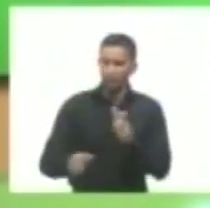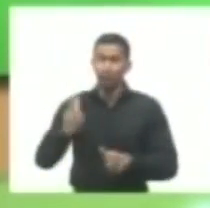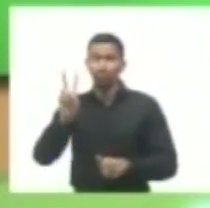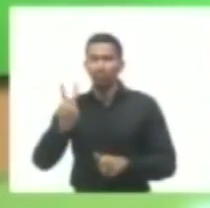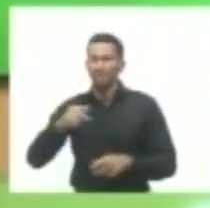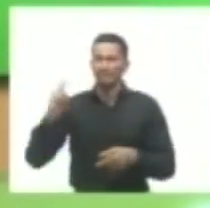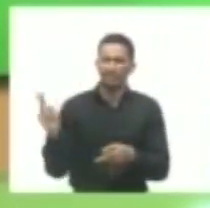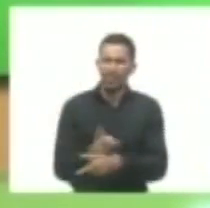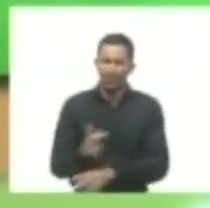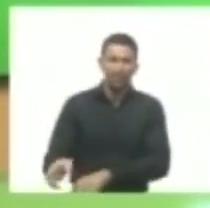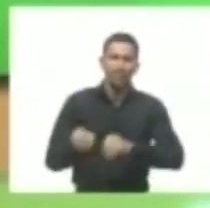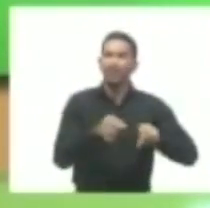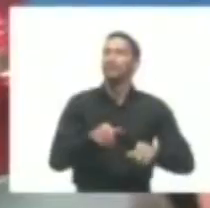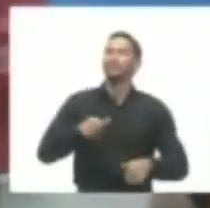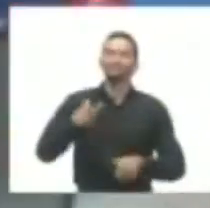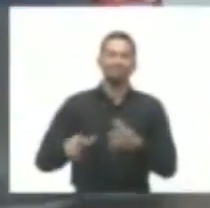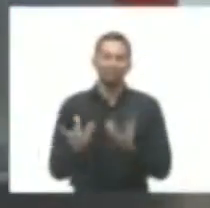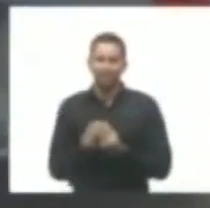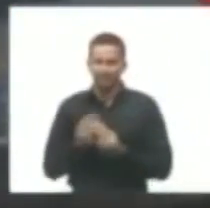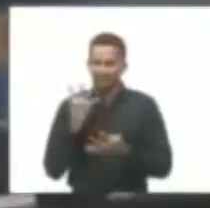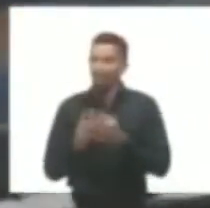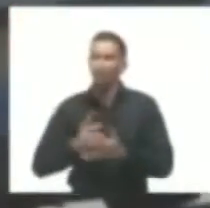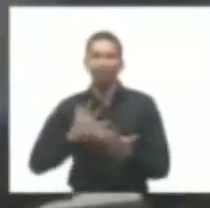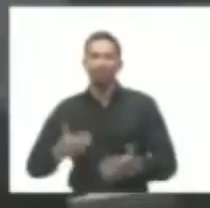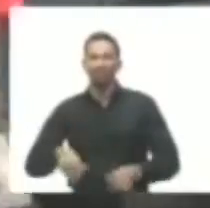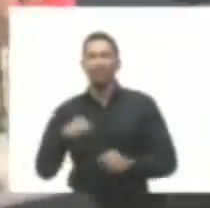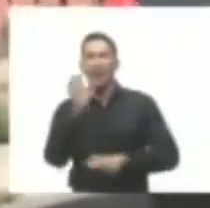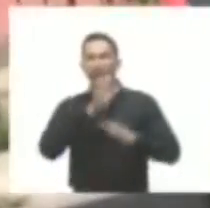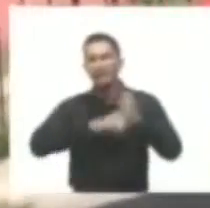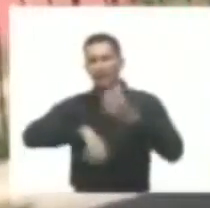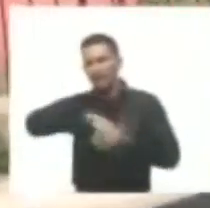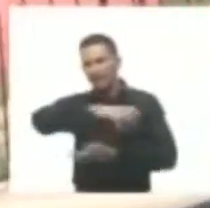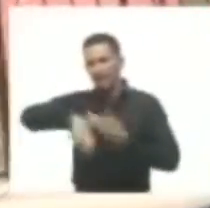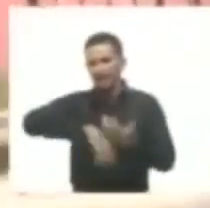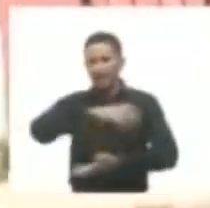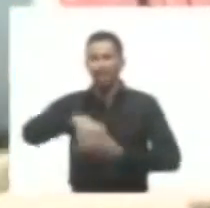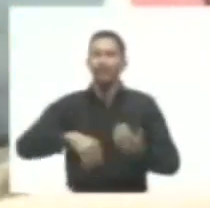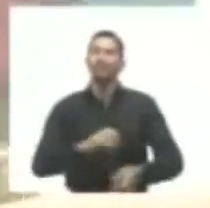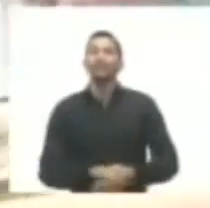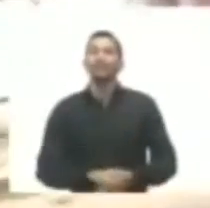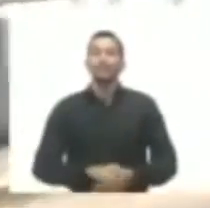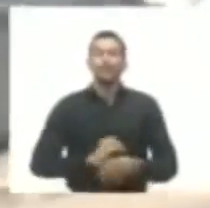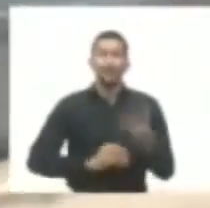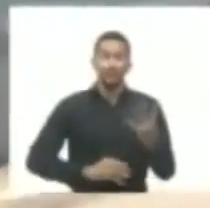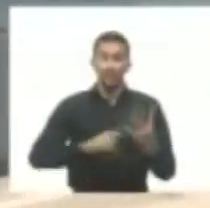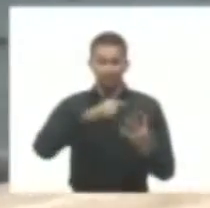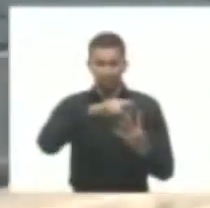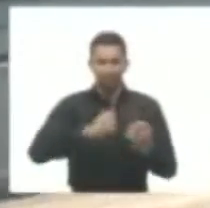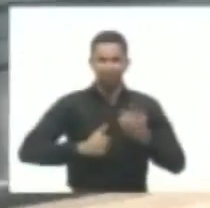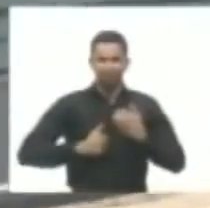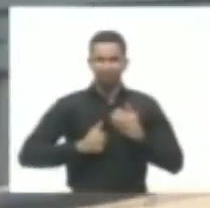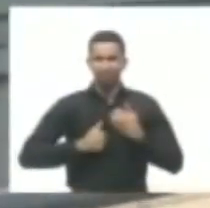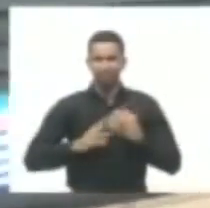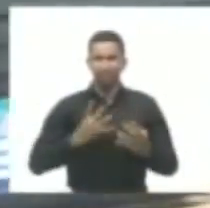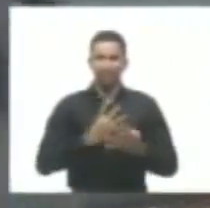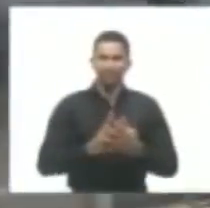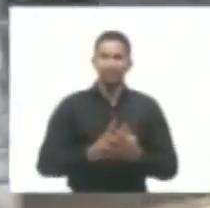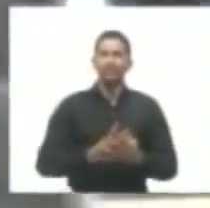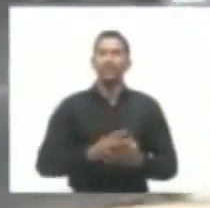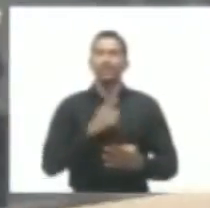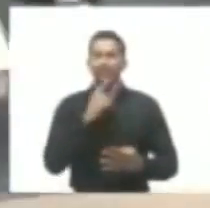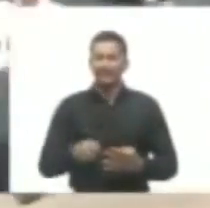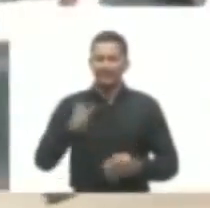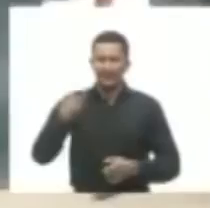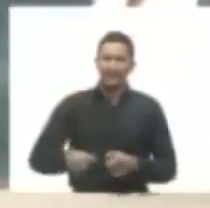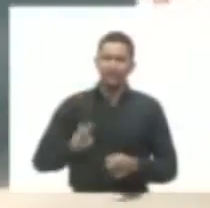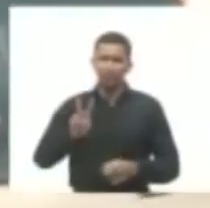peligrosidad. Aquí está el informe. Cuando miembros del INPEC se disponían a hacer efectiva la orden de traslado de 2 reclusos considerados por la policía de